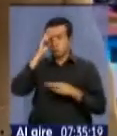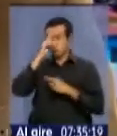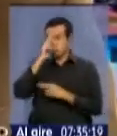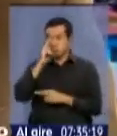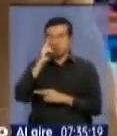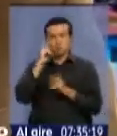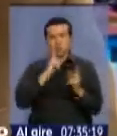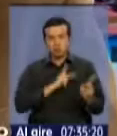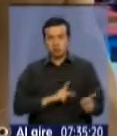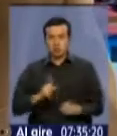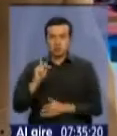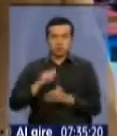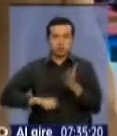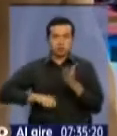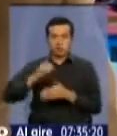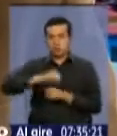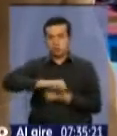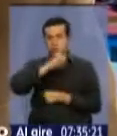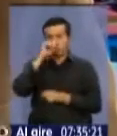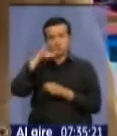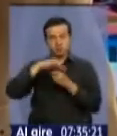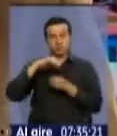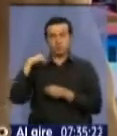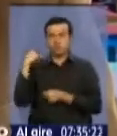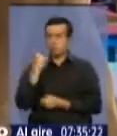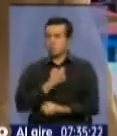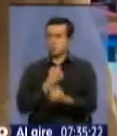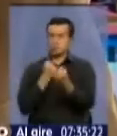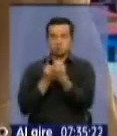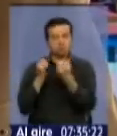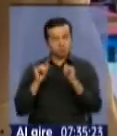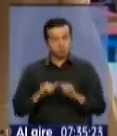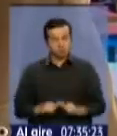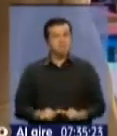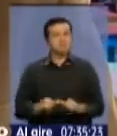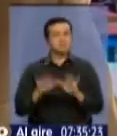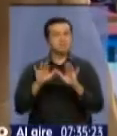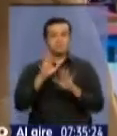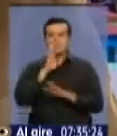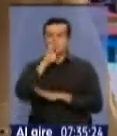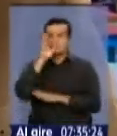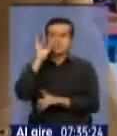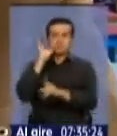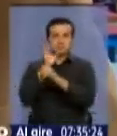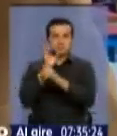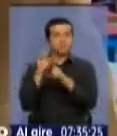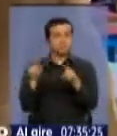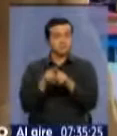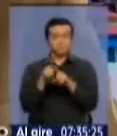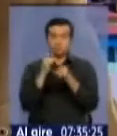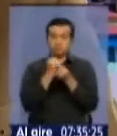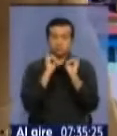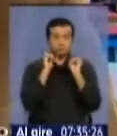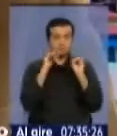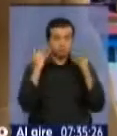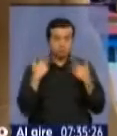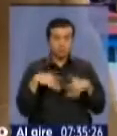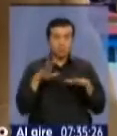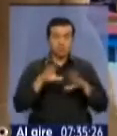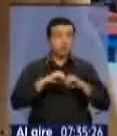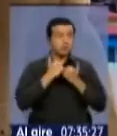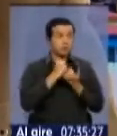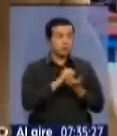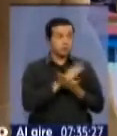respete el plan que aprobó y que se ganó en las elecciones, nosotros estaríamos apoyando. Pero también vamos a estar críticos como la independencia que tenemos como poder. ¿Se